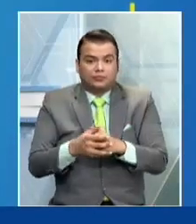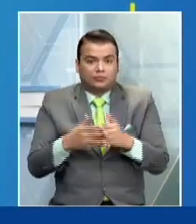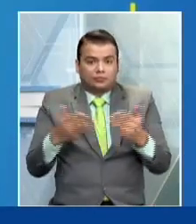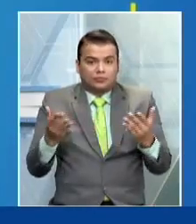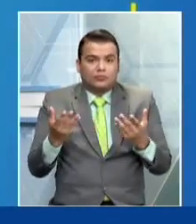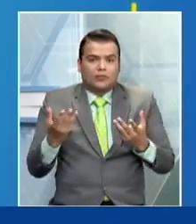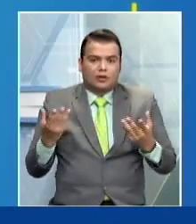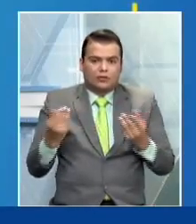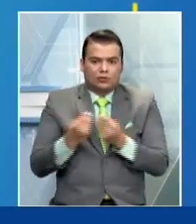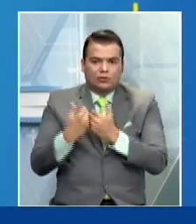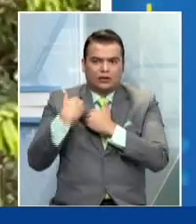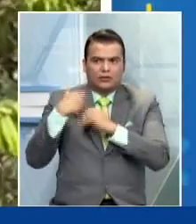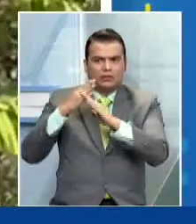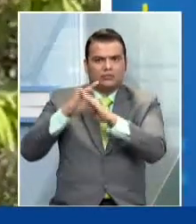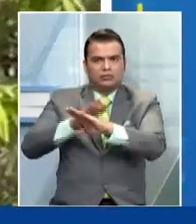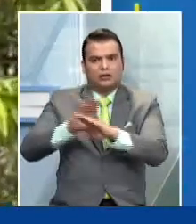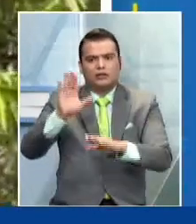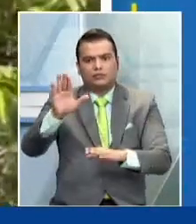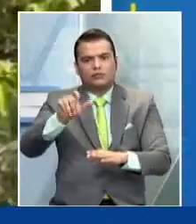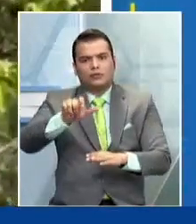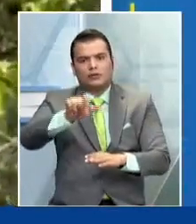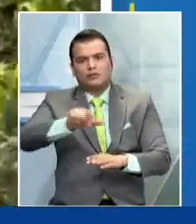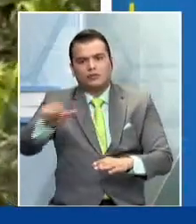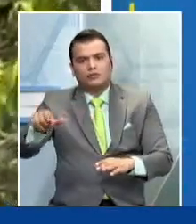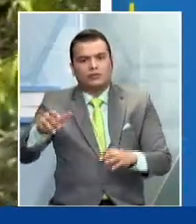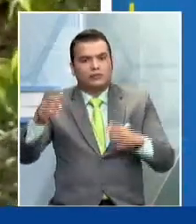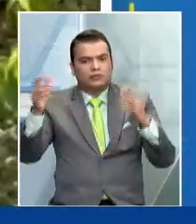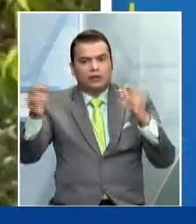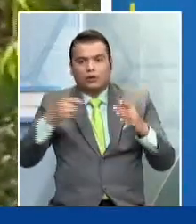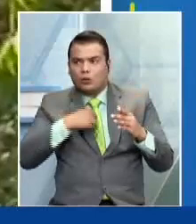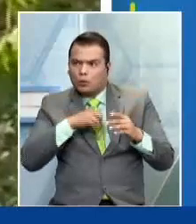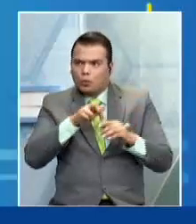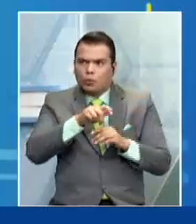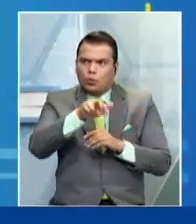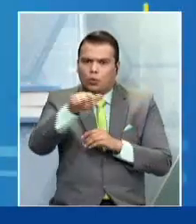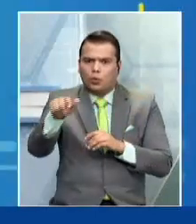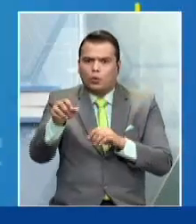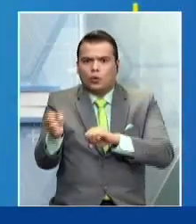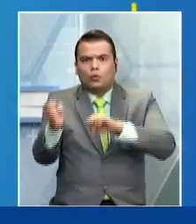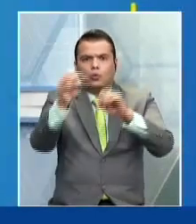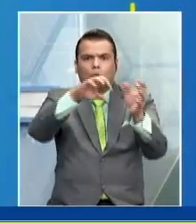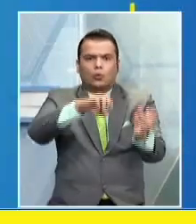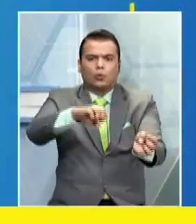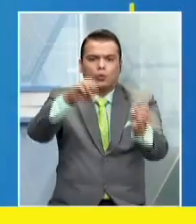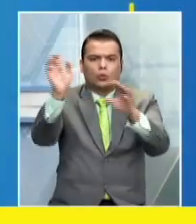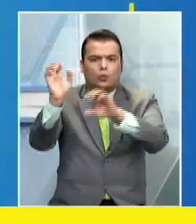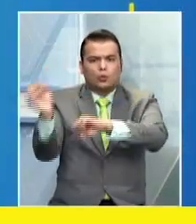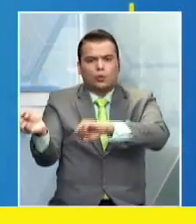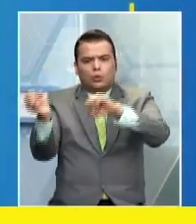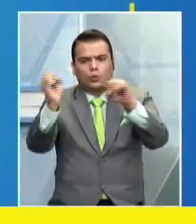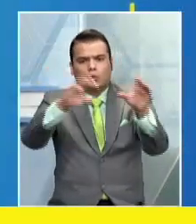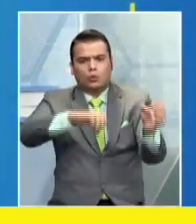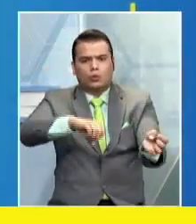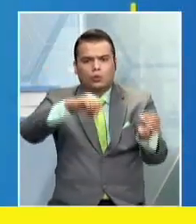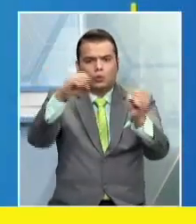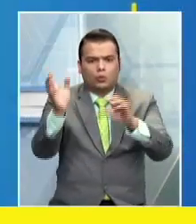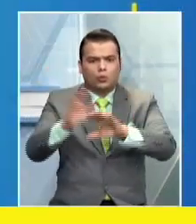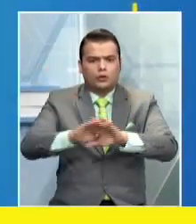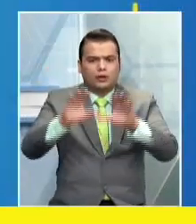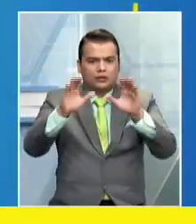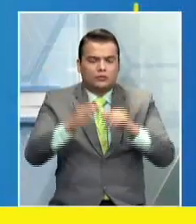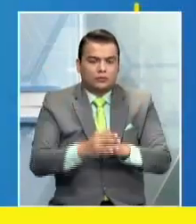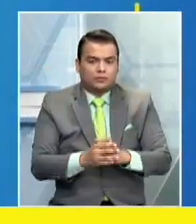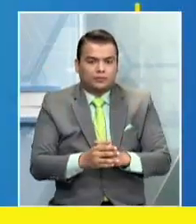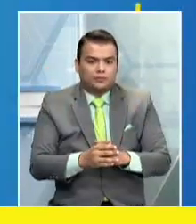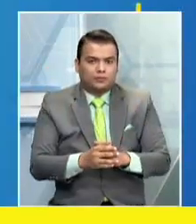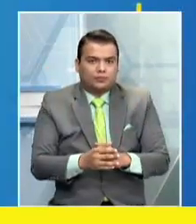las cuadrillas encargadas de la vigilancia, los invasores saltan de un lado para otro. Obviamente se requiere que el propietario CISA